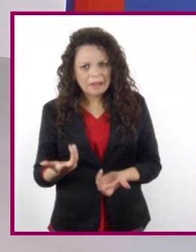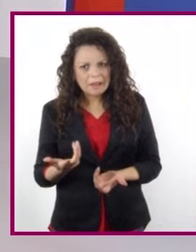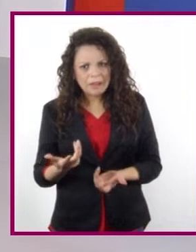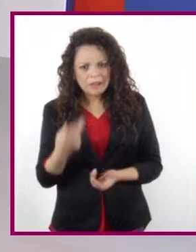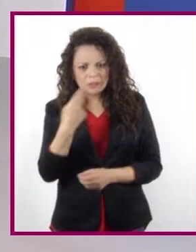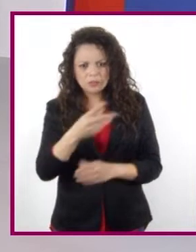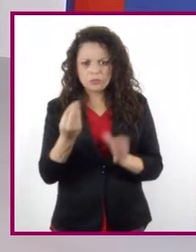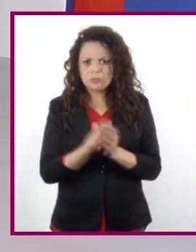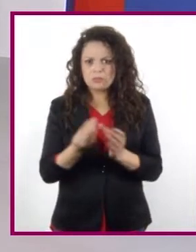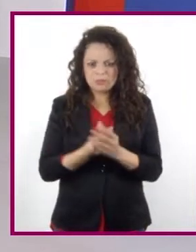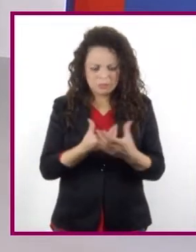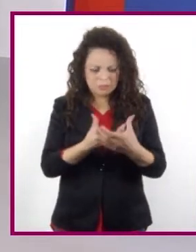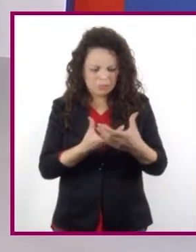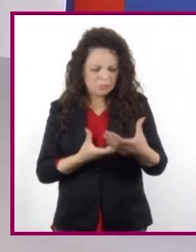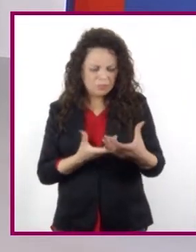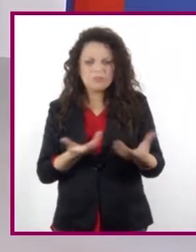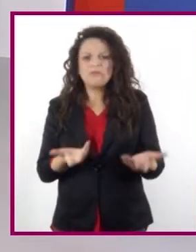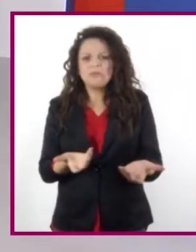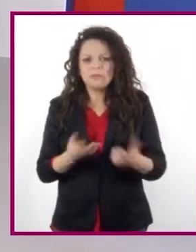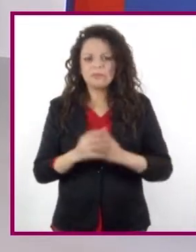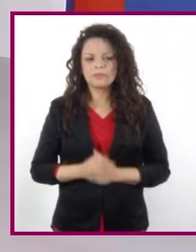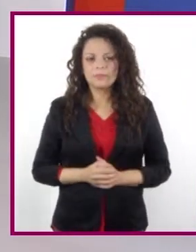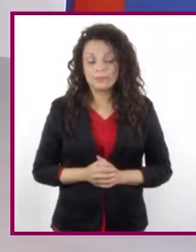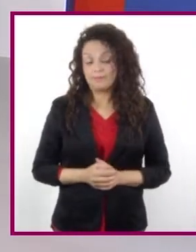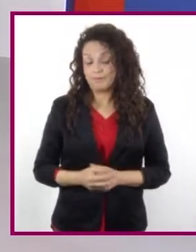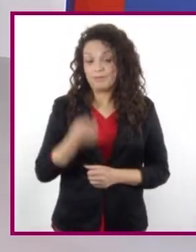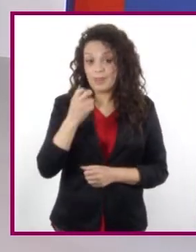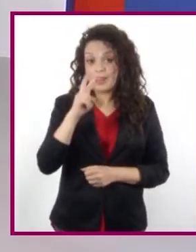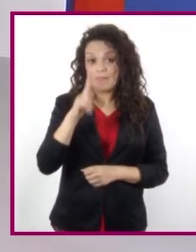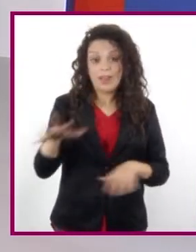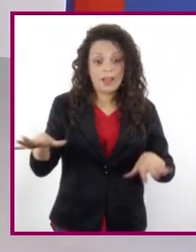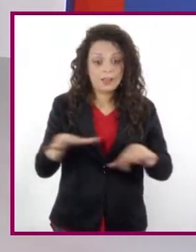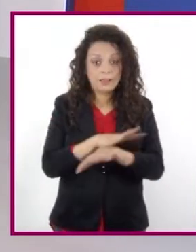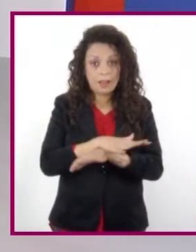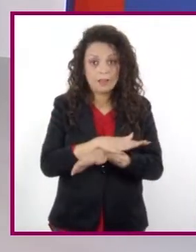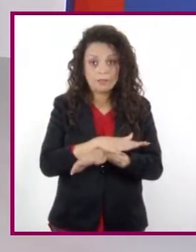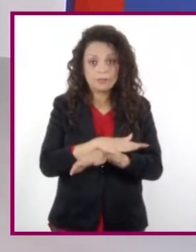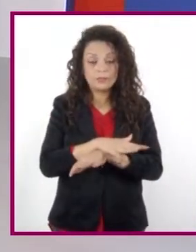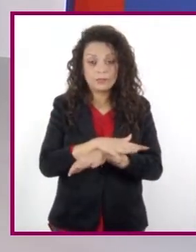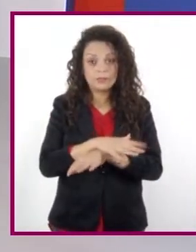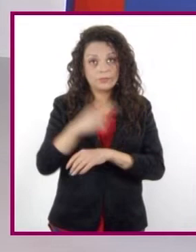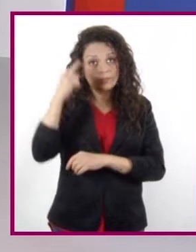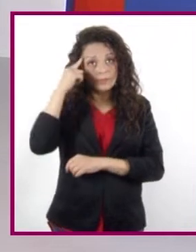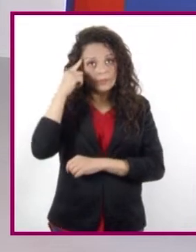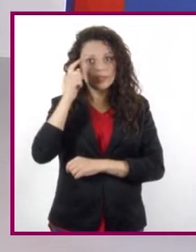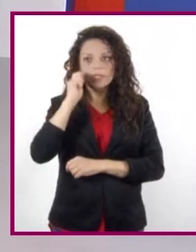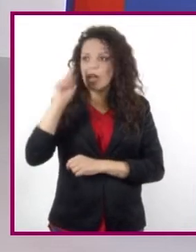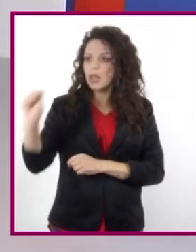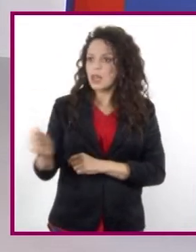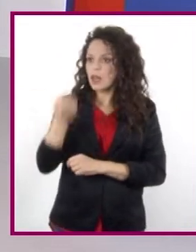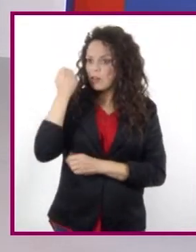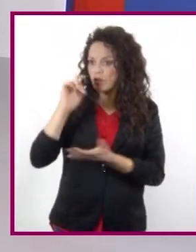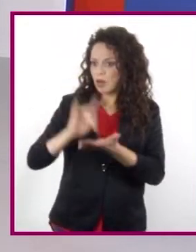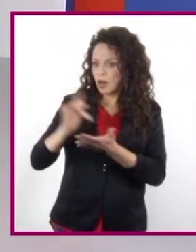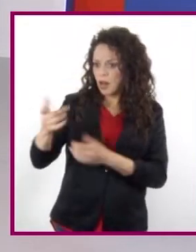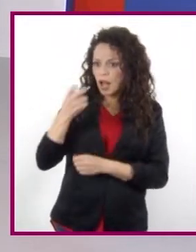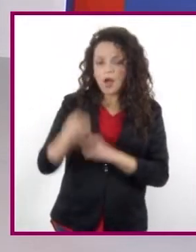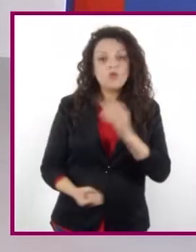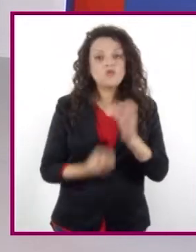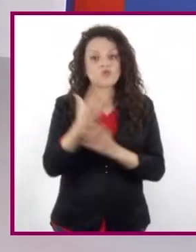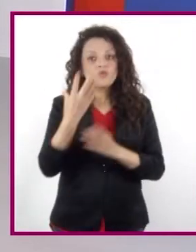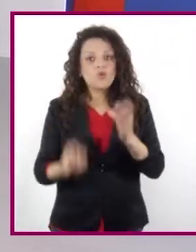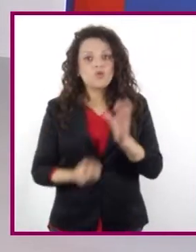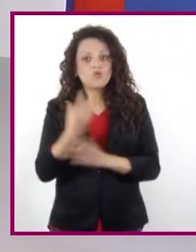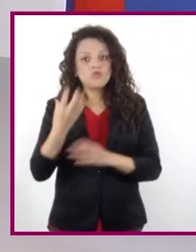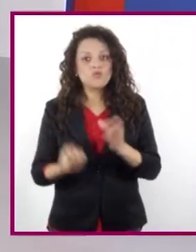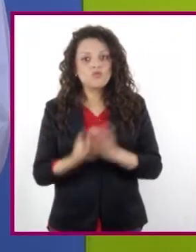físicas. Es sorprendente el cambio y la transformación que se produce con la tecnología y las innovaciones que van surgiendo